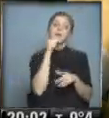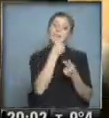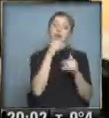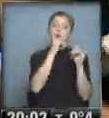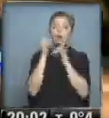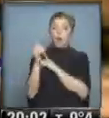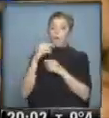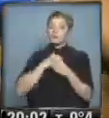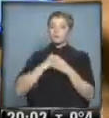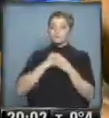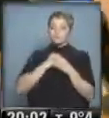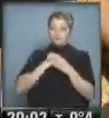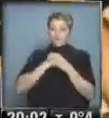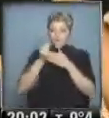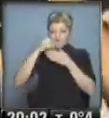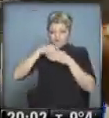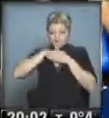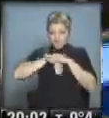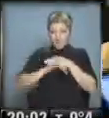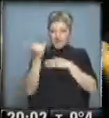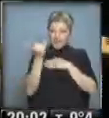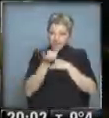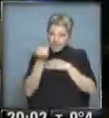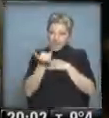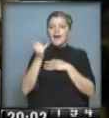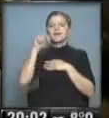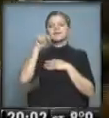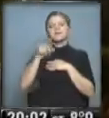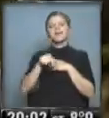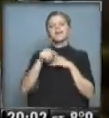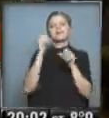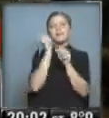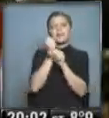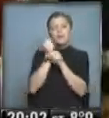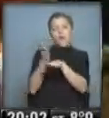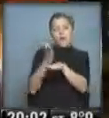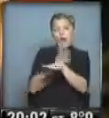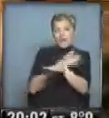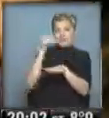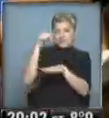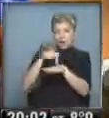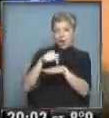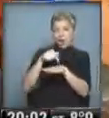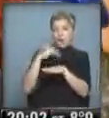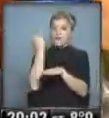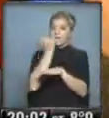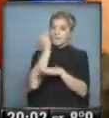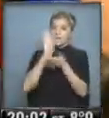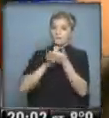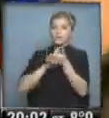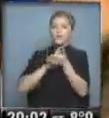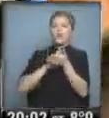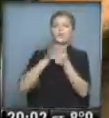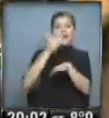esperanza. Esto ocurrió en la Aparecida, que fue la actividad previa a esto que estamos informando. En su homilía en la